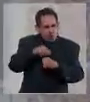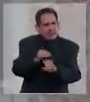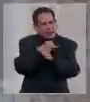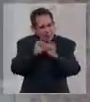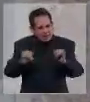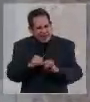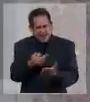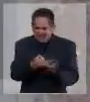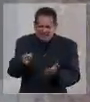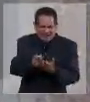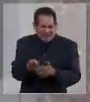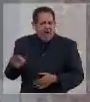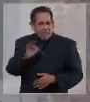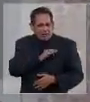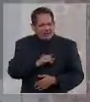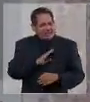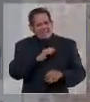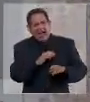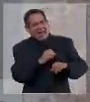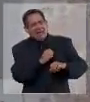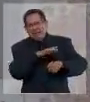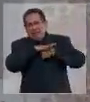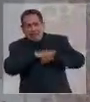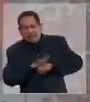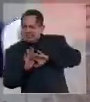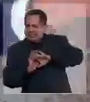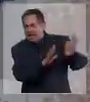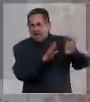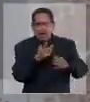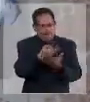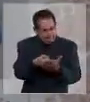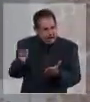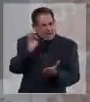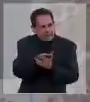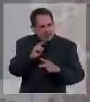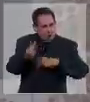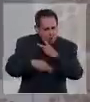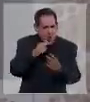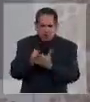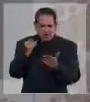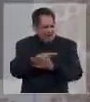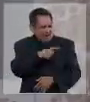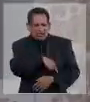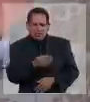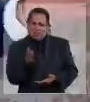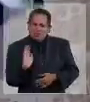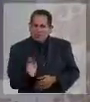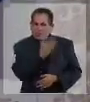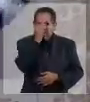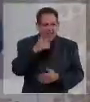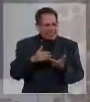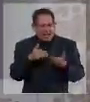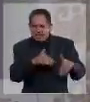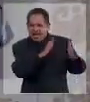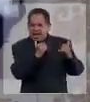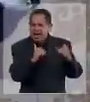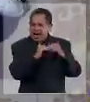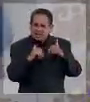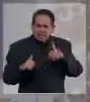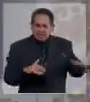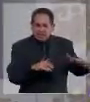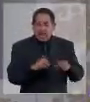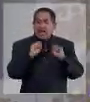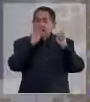quítate la pata del pescuezo, atrévete a ser valiente y decide que ya jubilemos a estos tres personajes, que se vayan a su casa pero